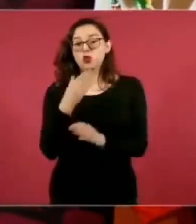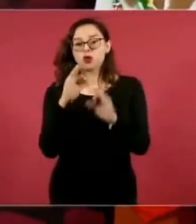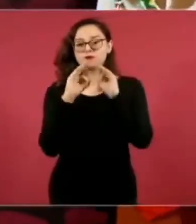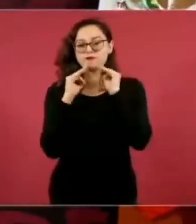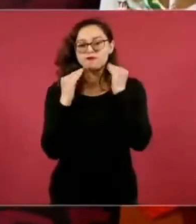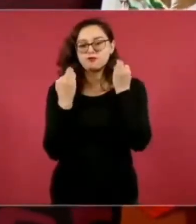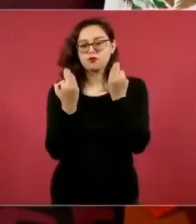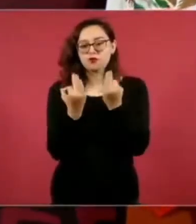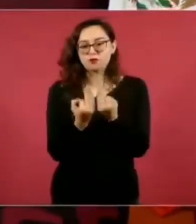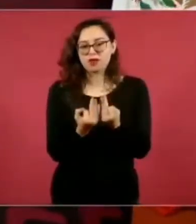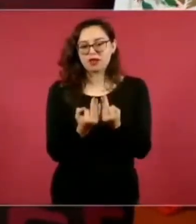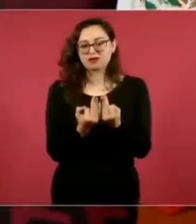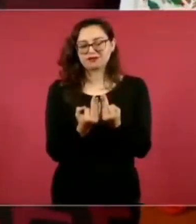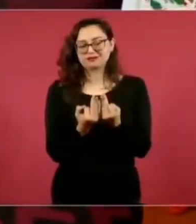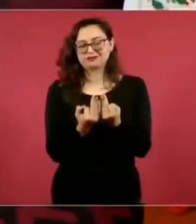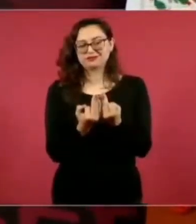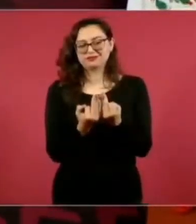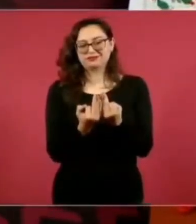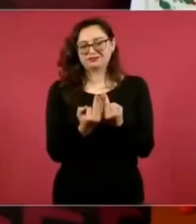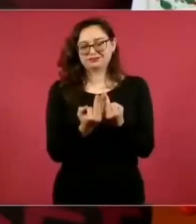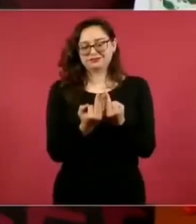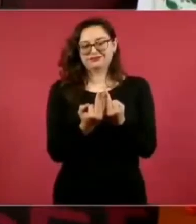como hemos visto aquí,